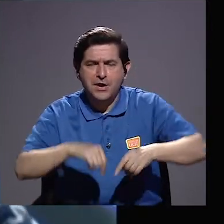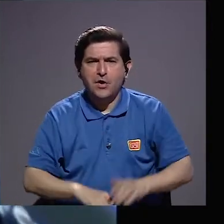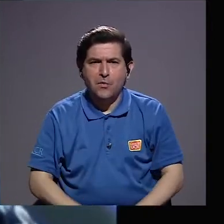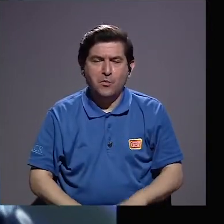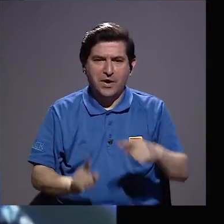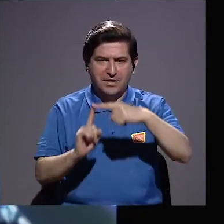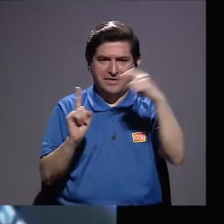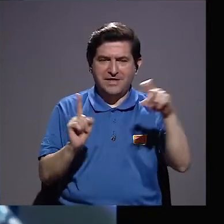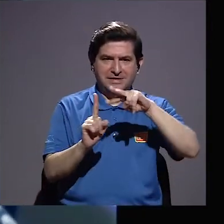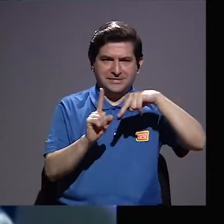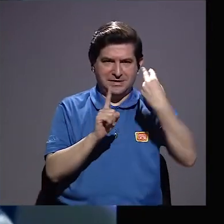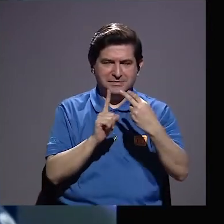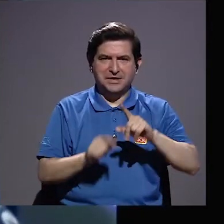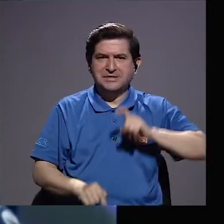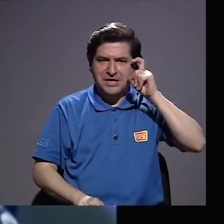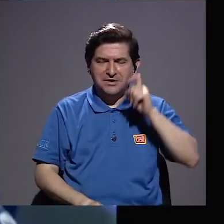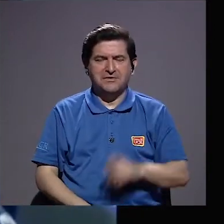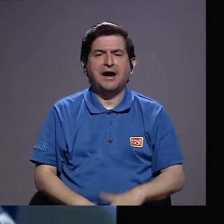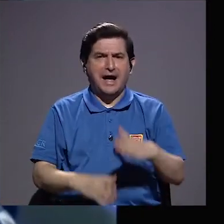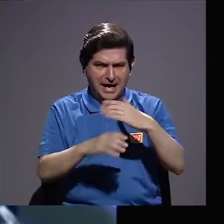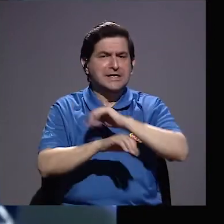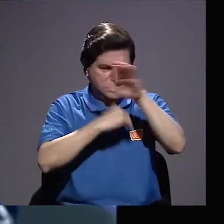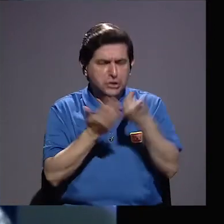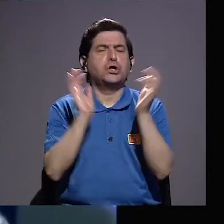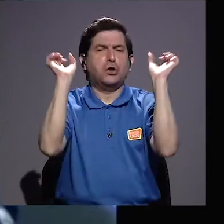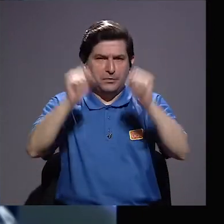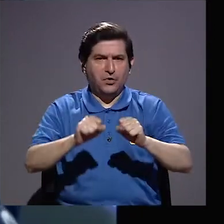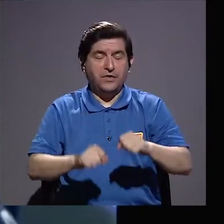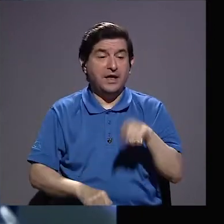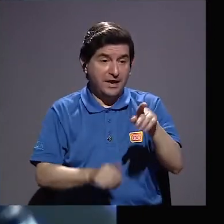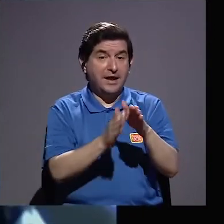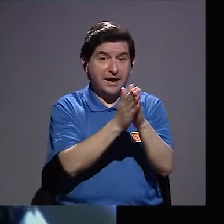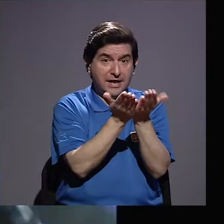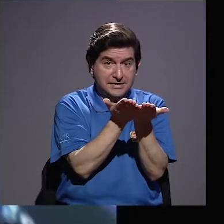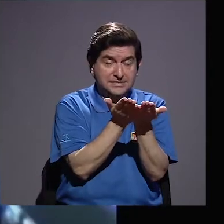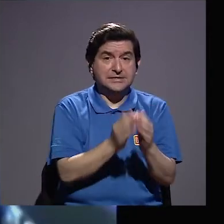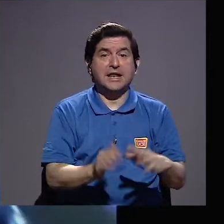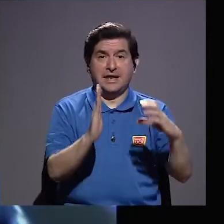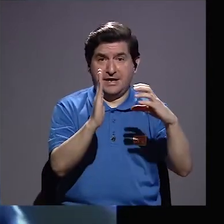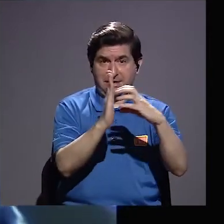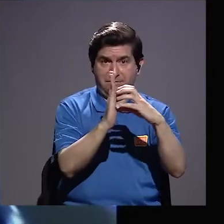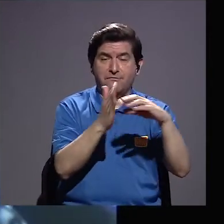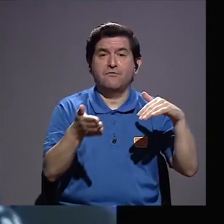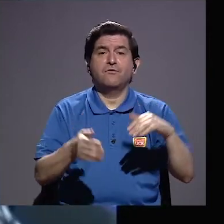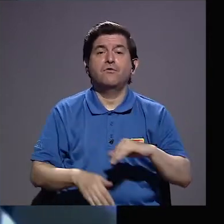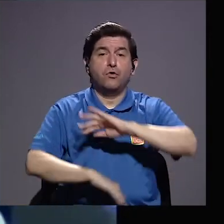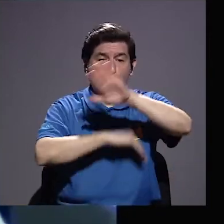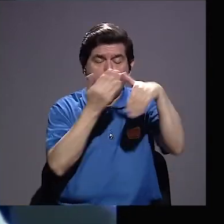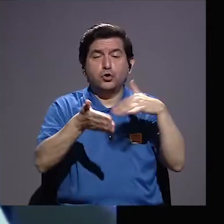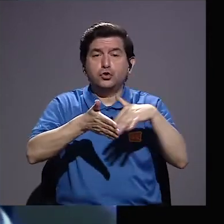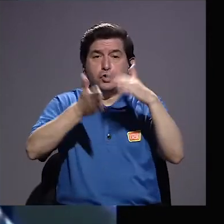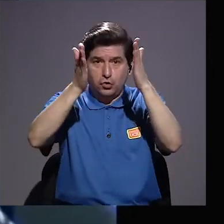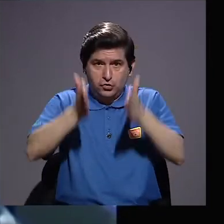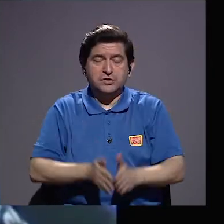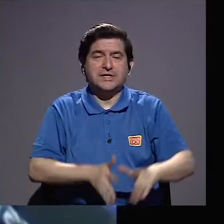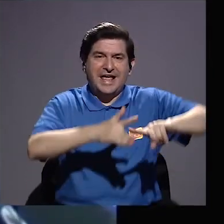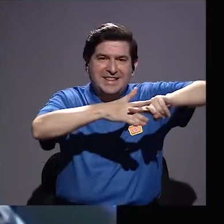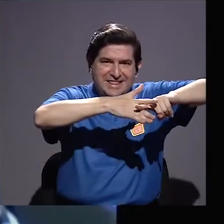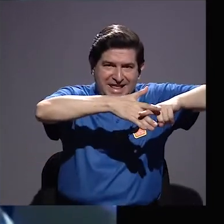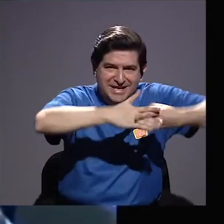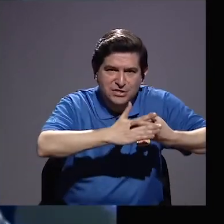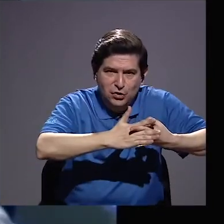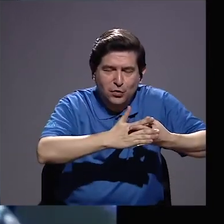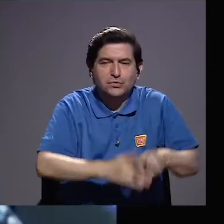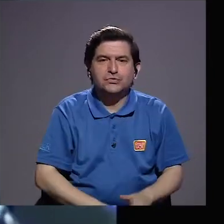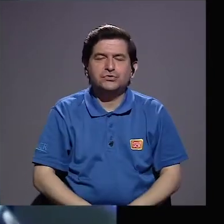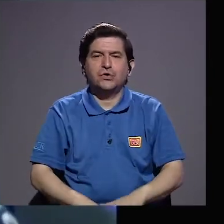que no pueda hacerse desde la perspectiva de género. Entonces ya ese libro es así, y va a ser el libro de texto que van a leer todos los